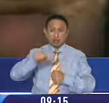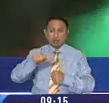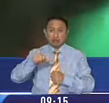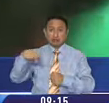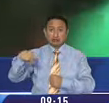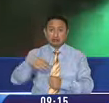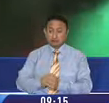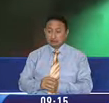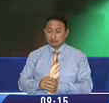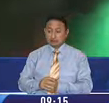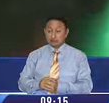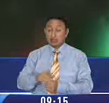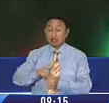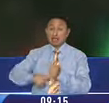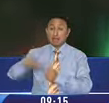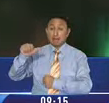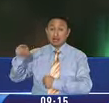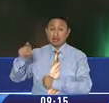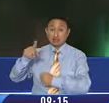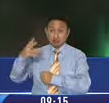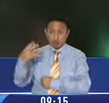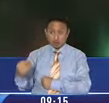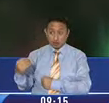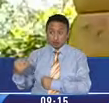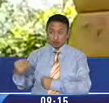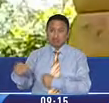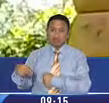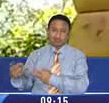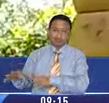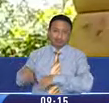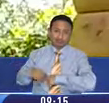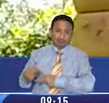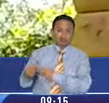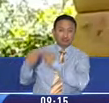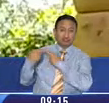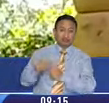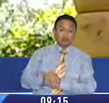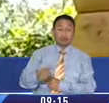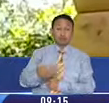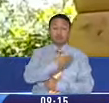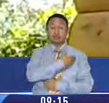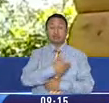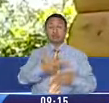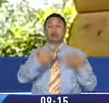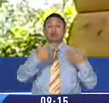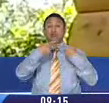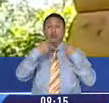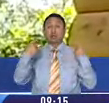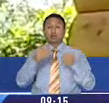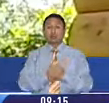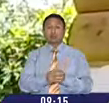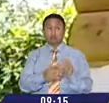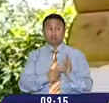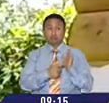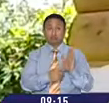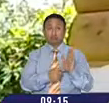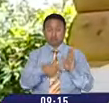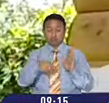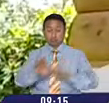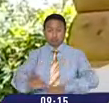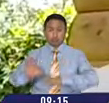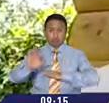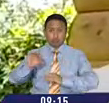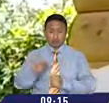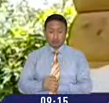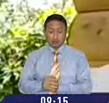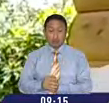cargo de las hijas e hijos de mujeres que fueron asesinadas. El presidente el 8 de marzo anunció y se ha comprometido desde entonces